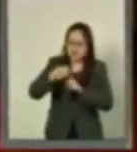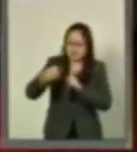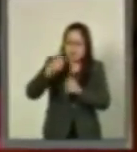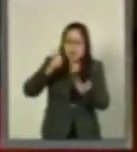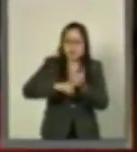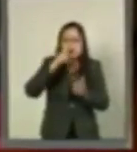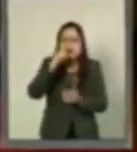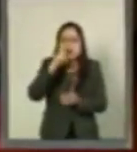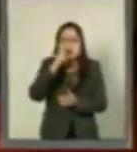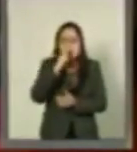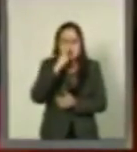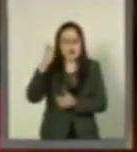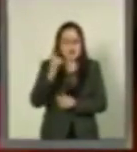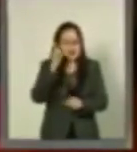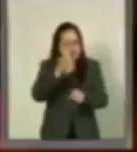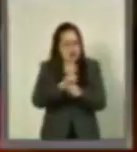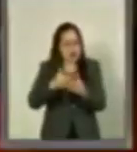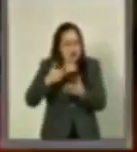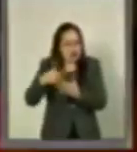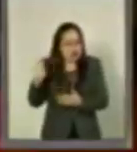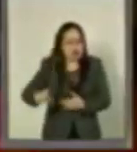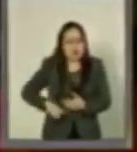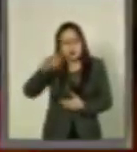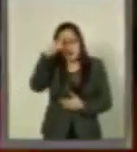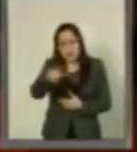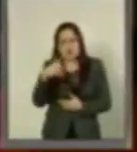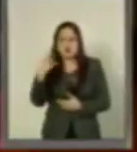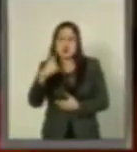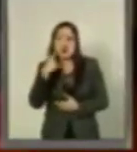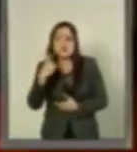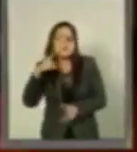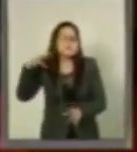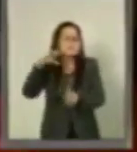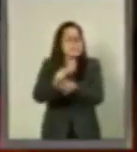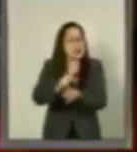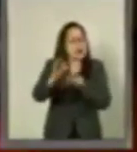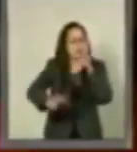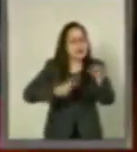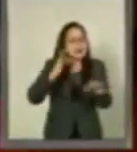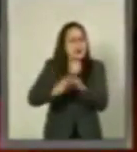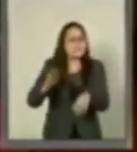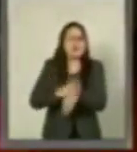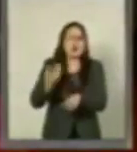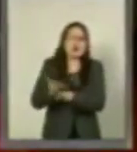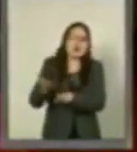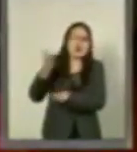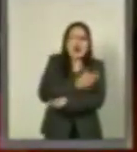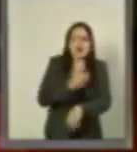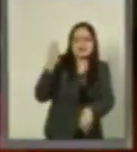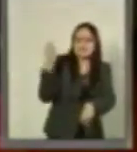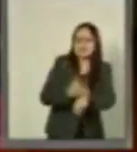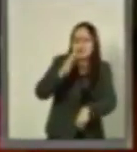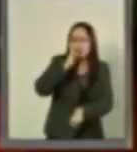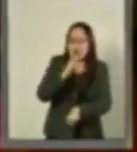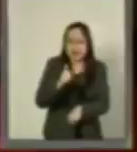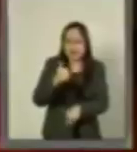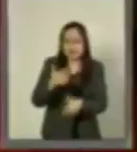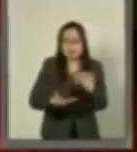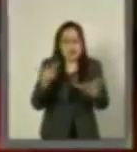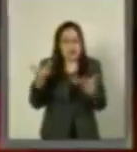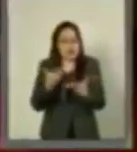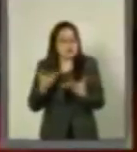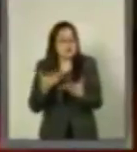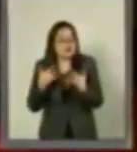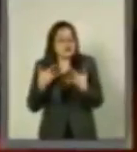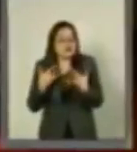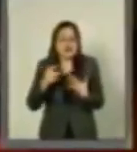Federal. Hoy es el esfuerzo del Estado mexicano ante la impunidad que se generaba al